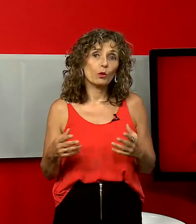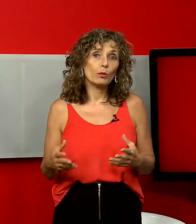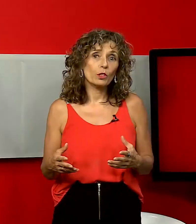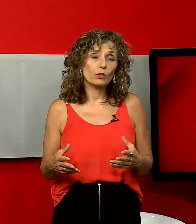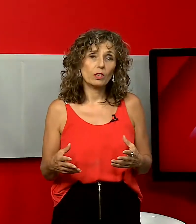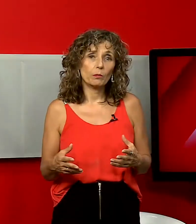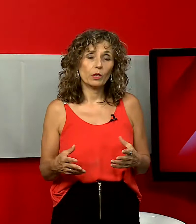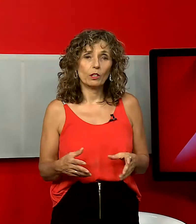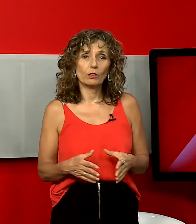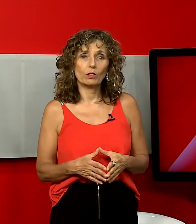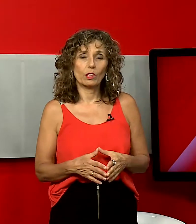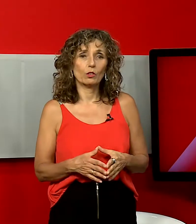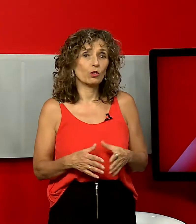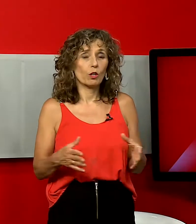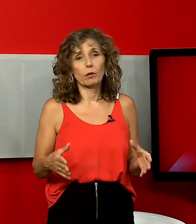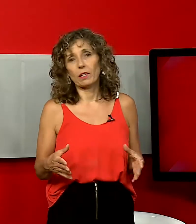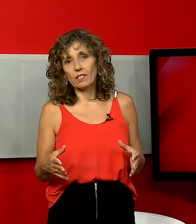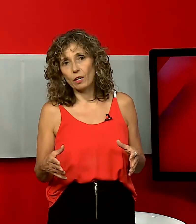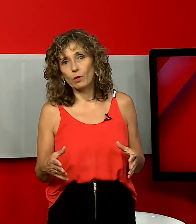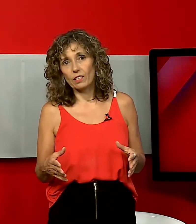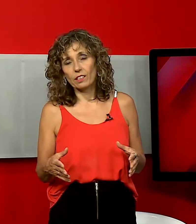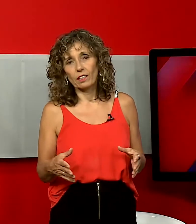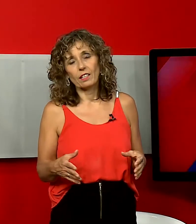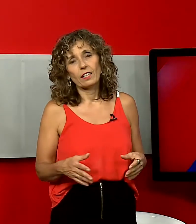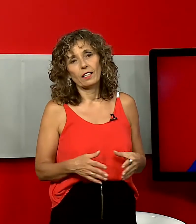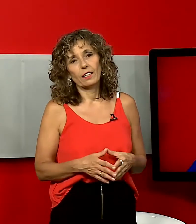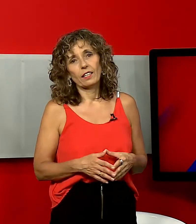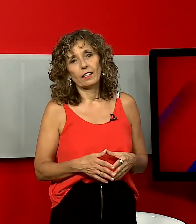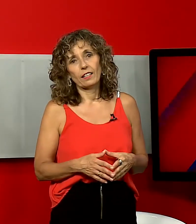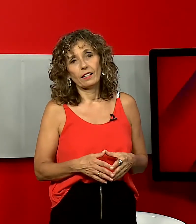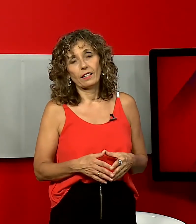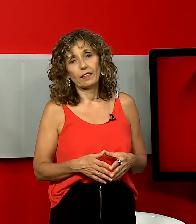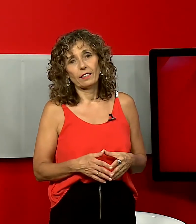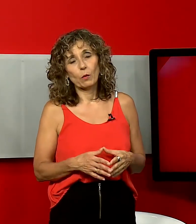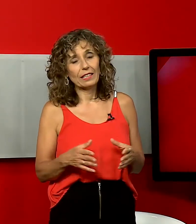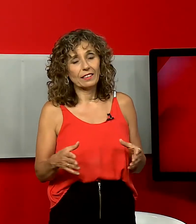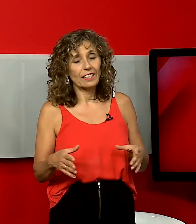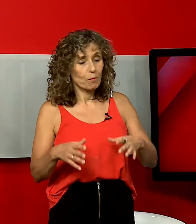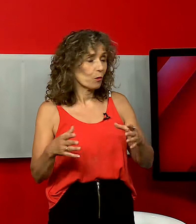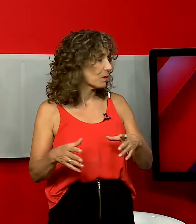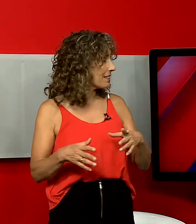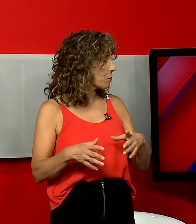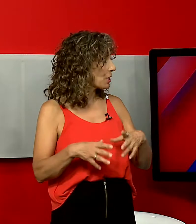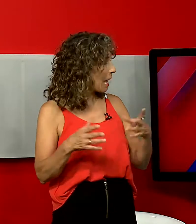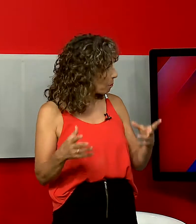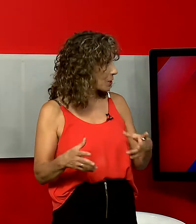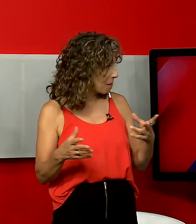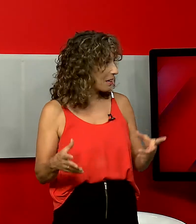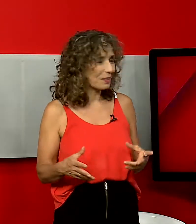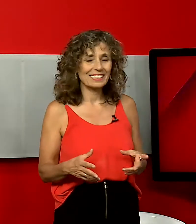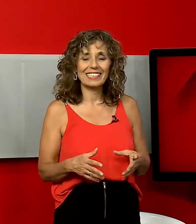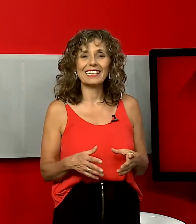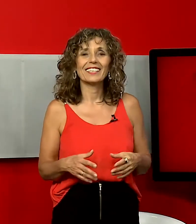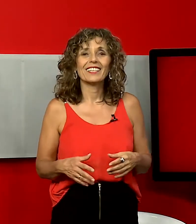Hubo rubros que pudieron no solo permanecer durante la cuarentena, o digamos el ASPO